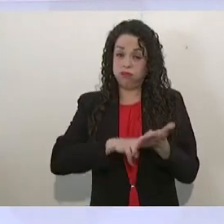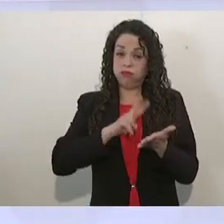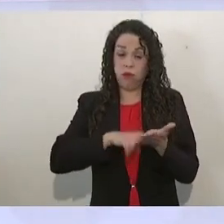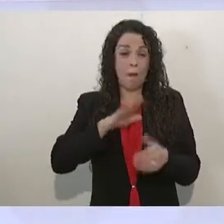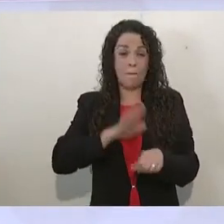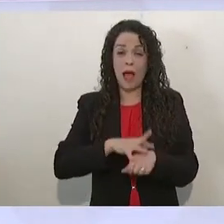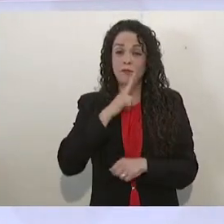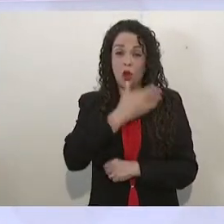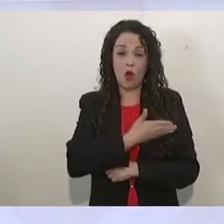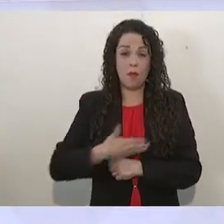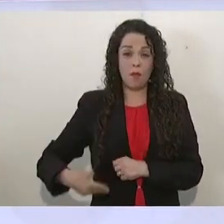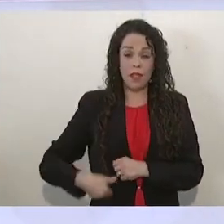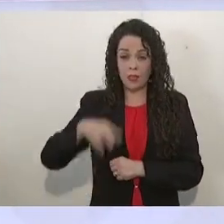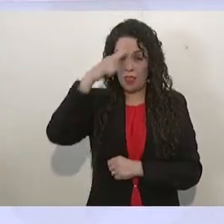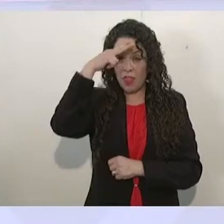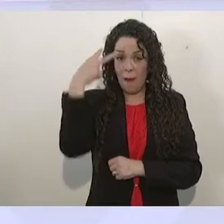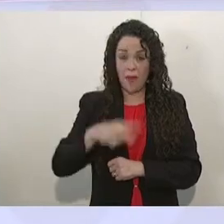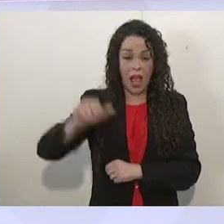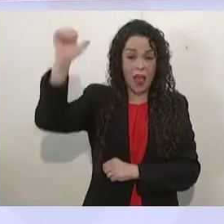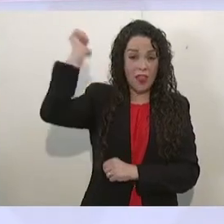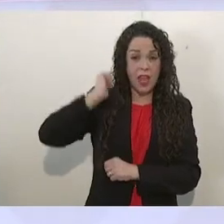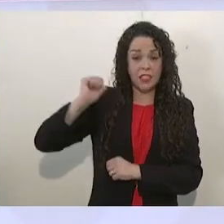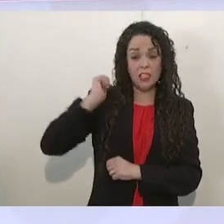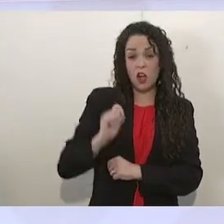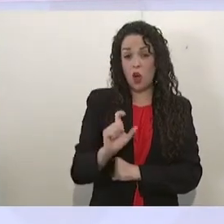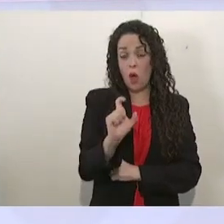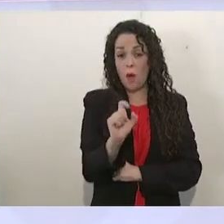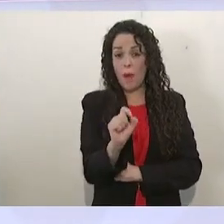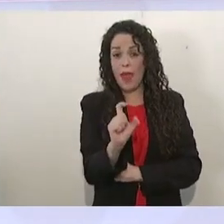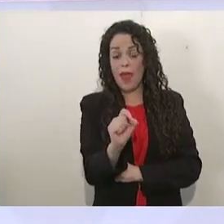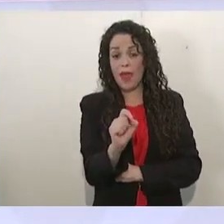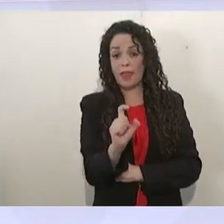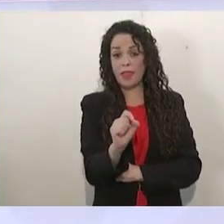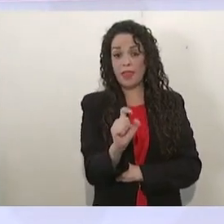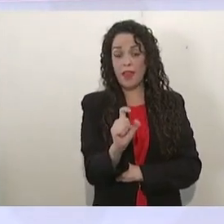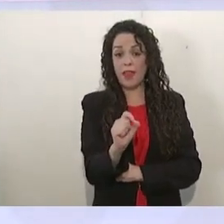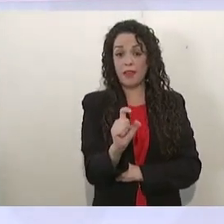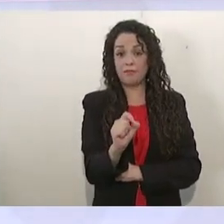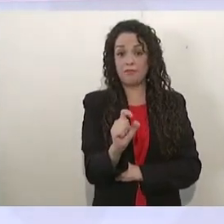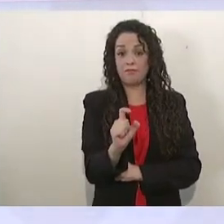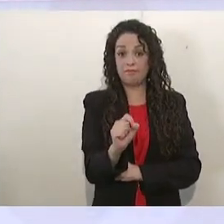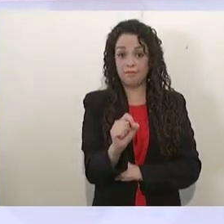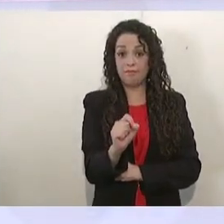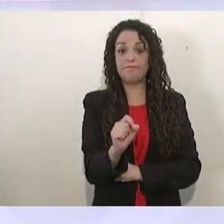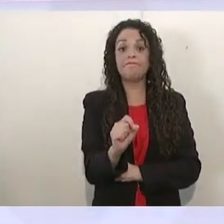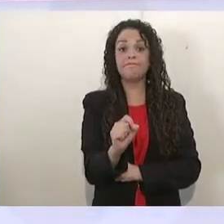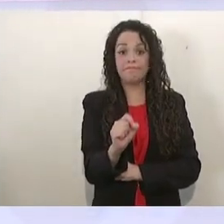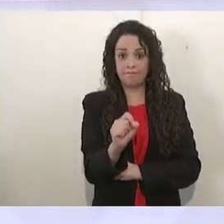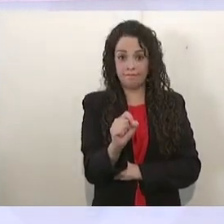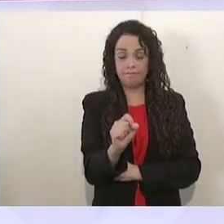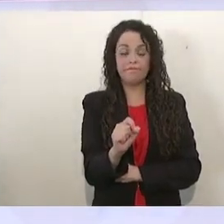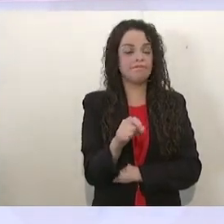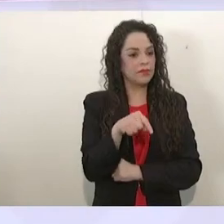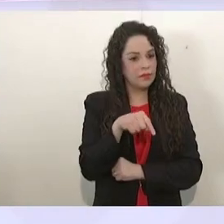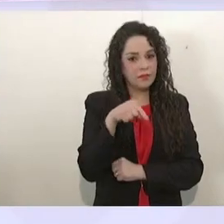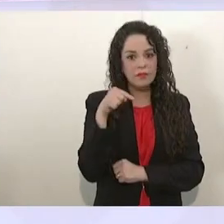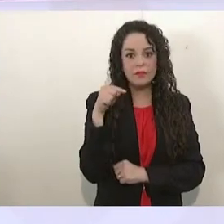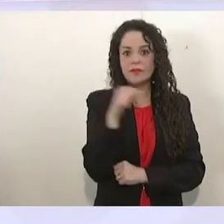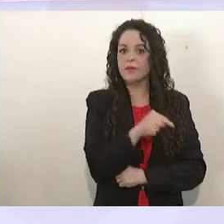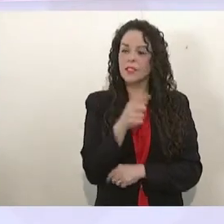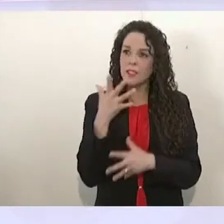México del siglo XX, el que llevó a la práctica los